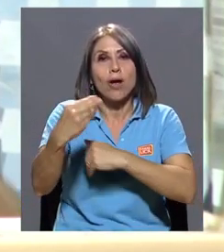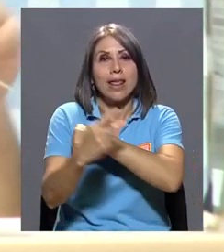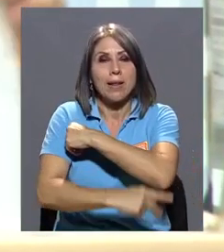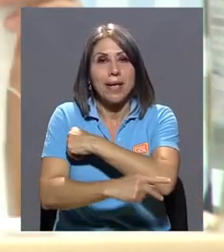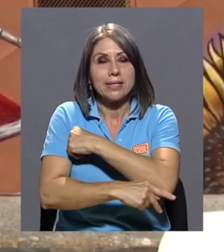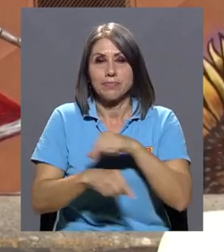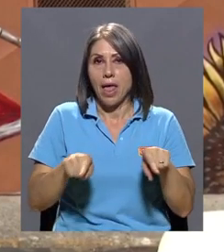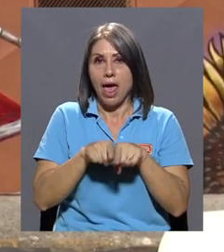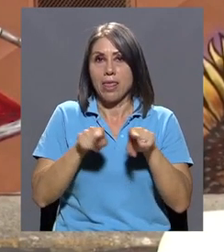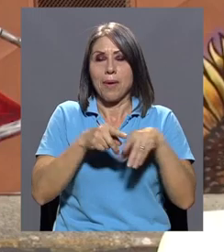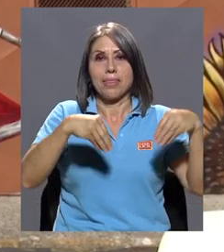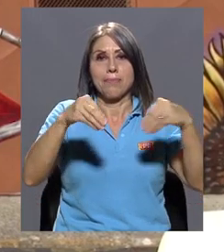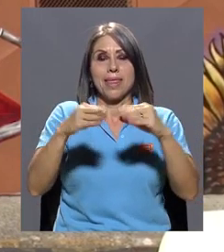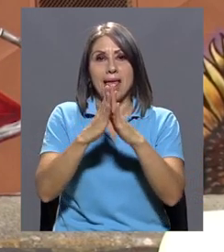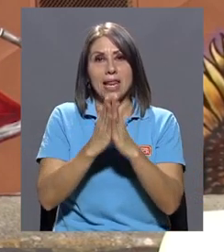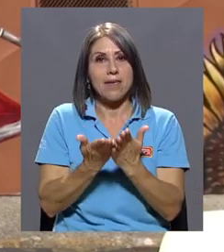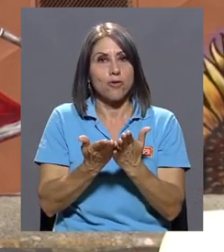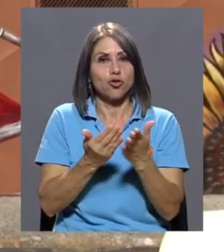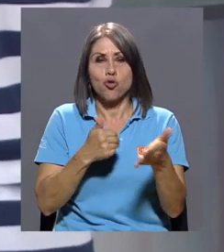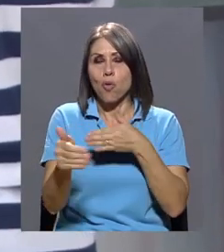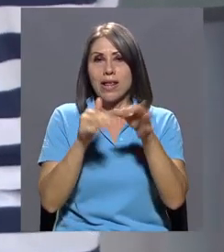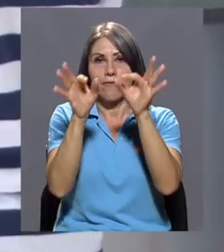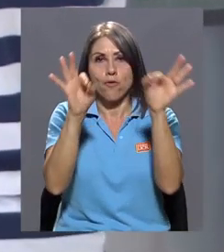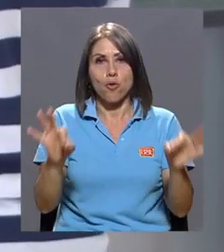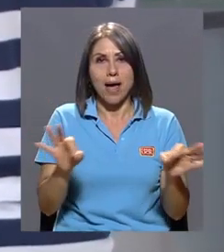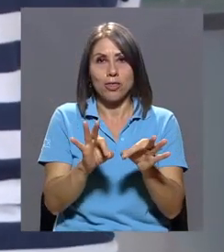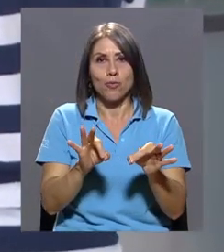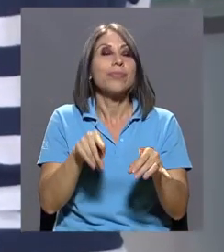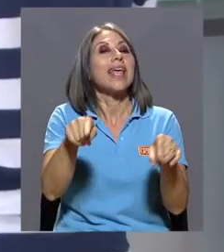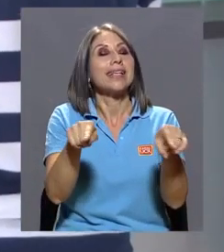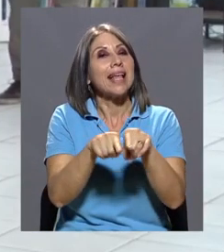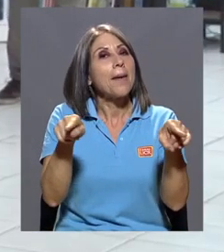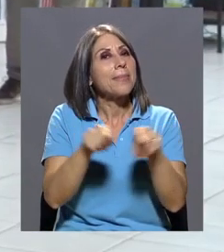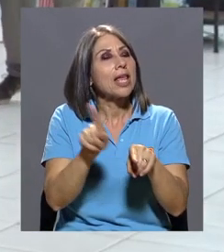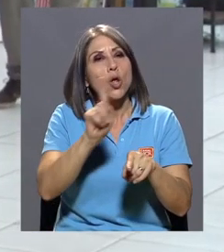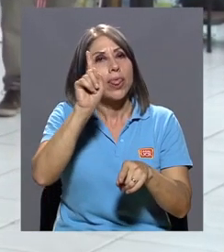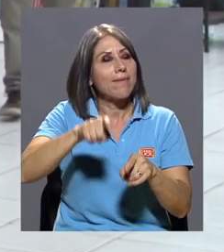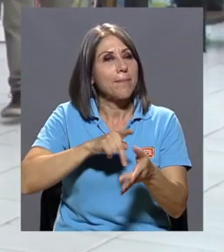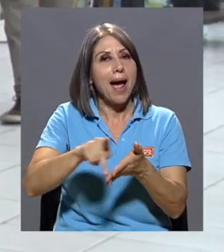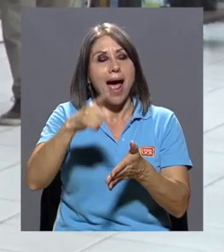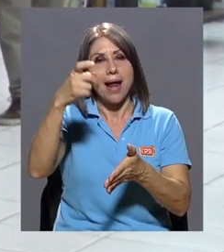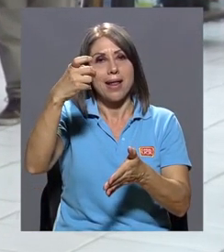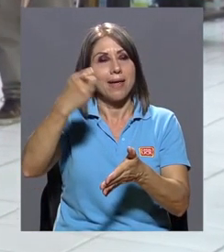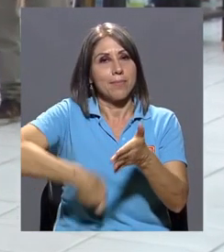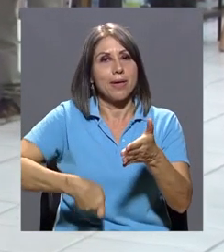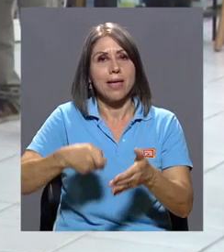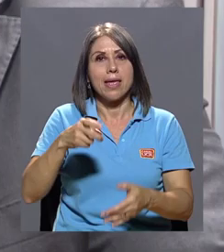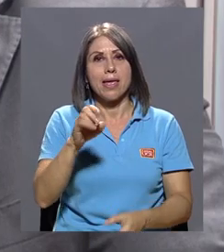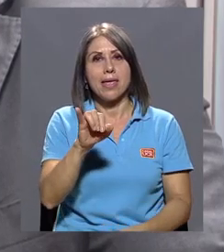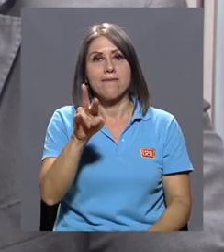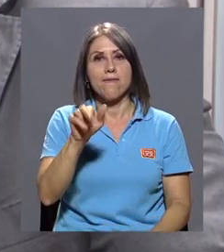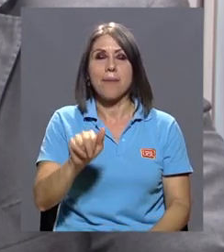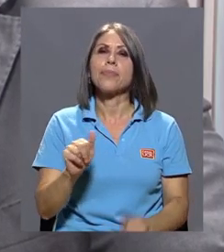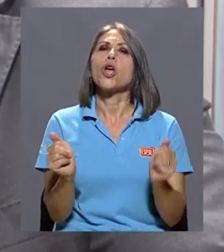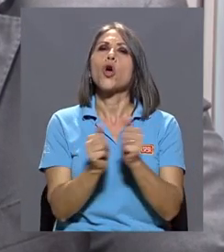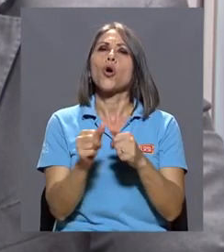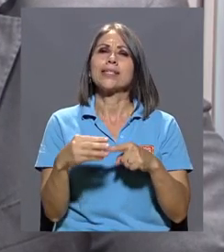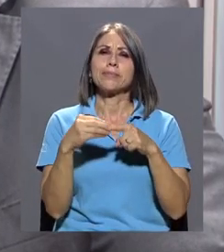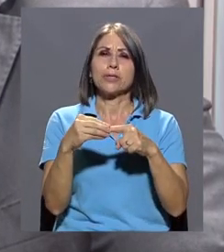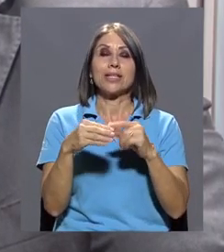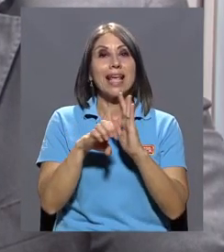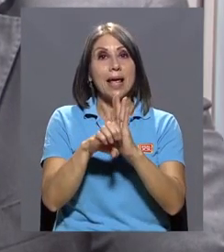además de la venta de libros en cualquier formato están también exentos del iva con excepciones como por